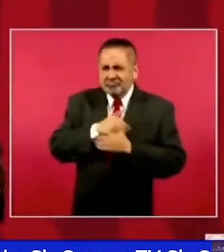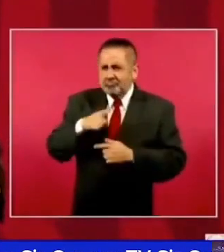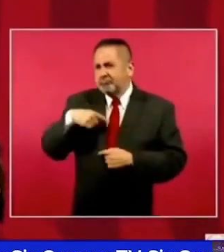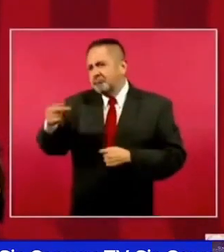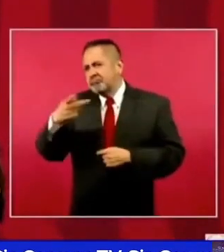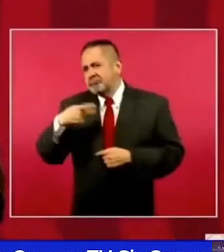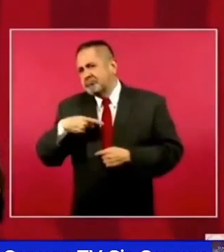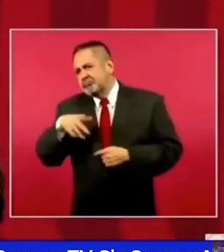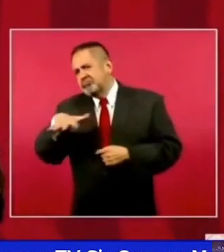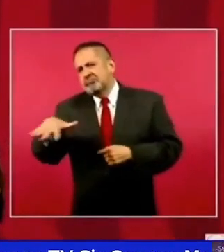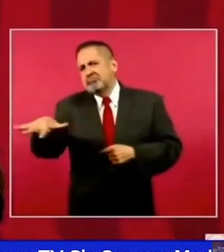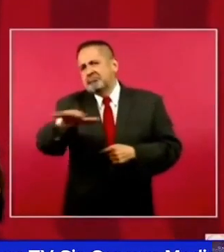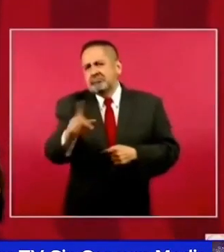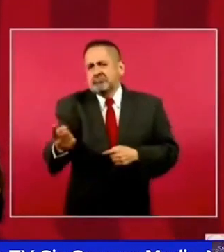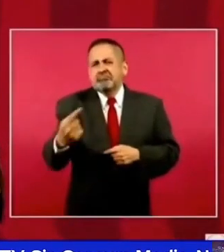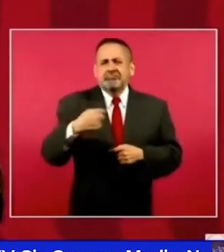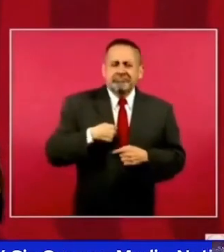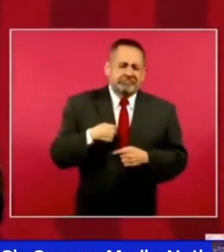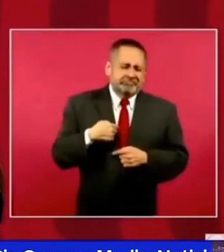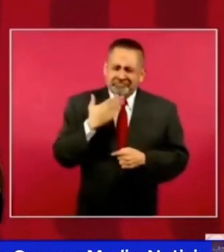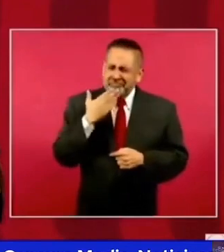sincero. Entonces,